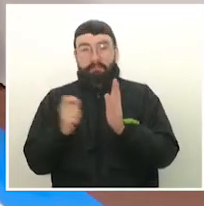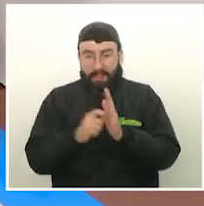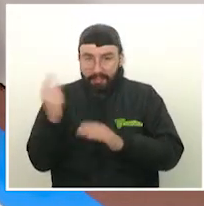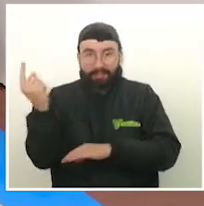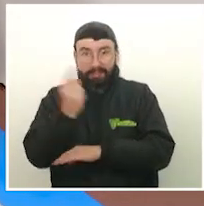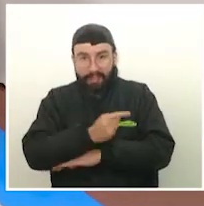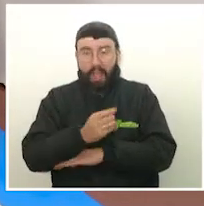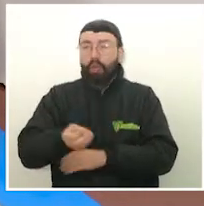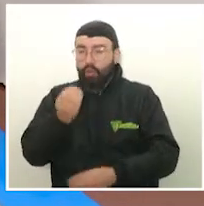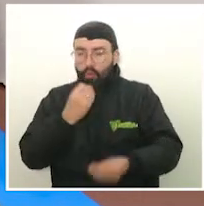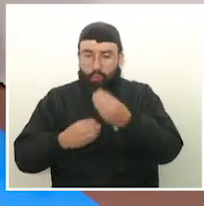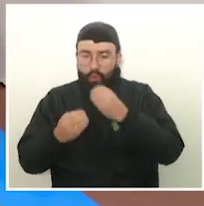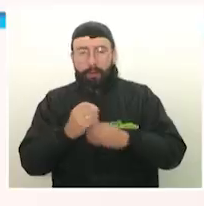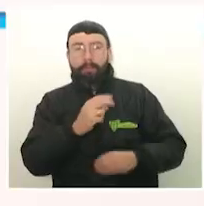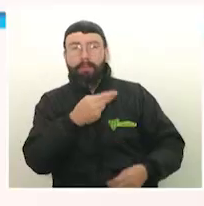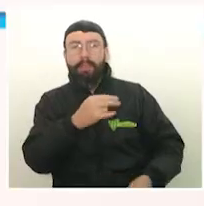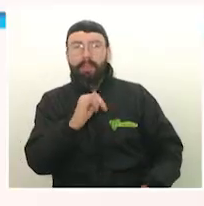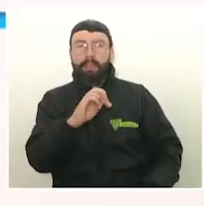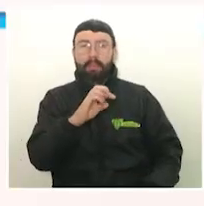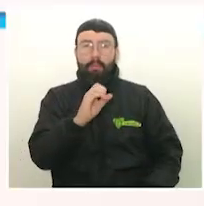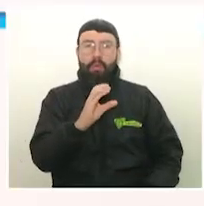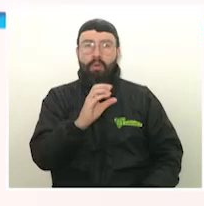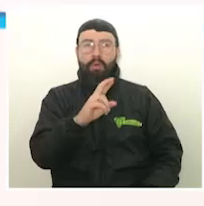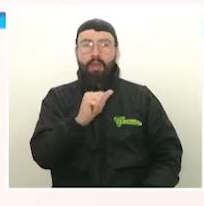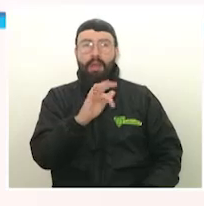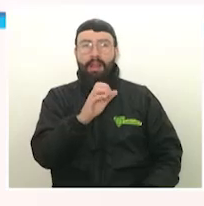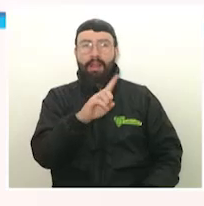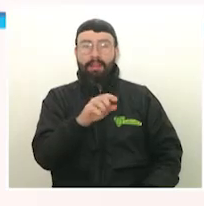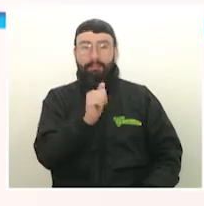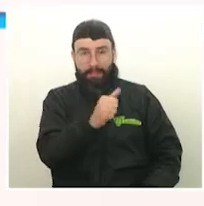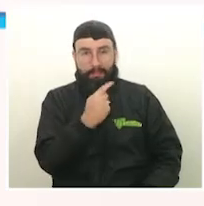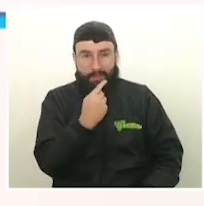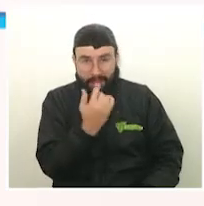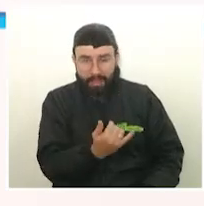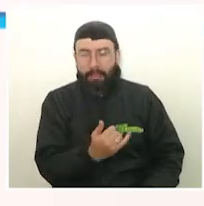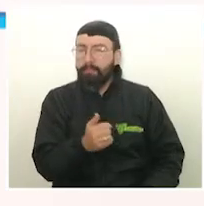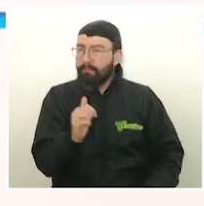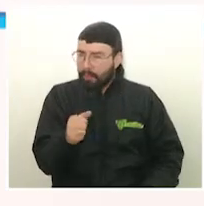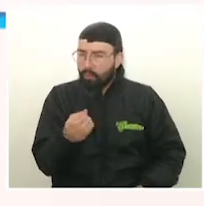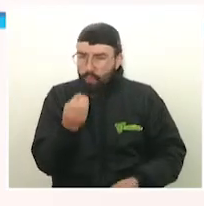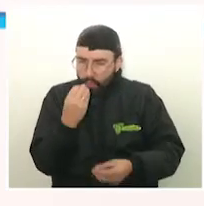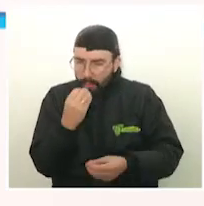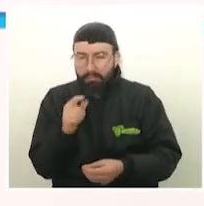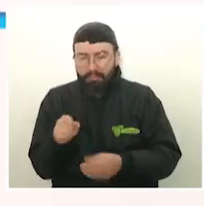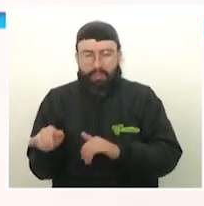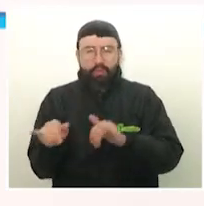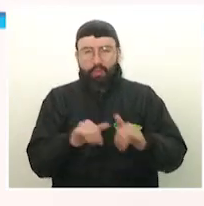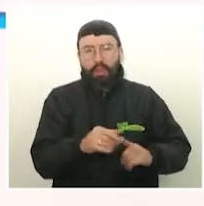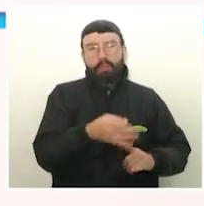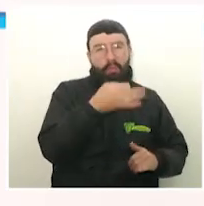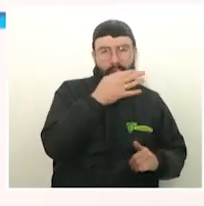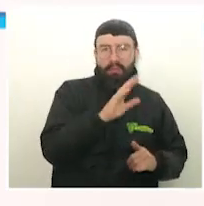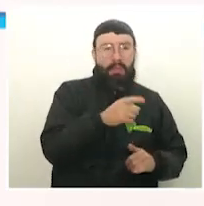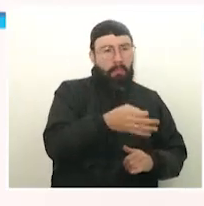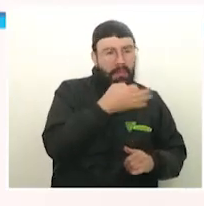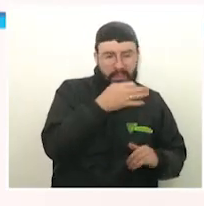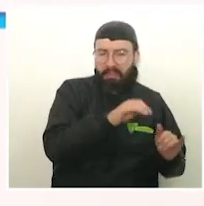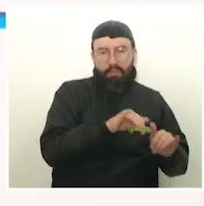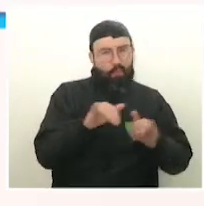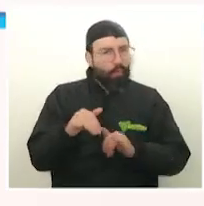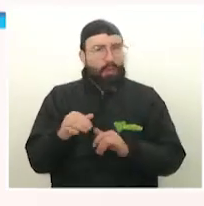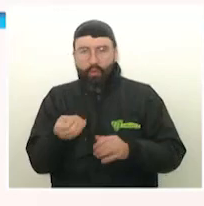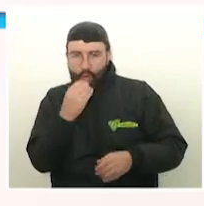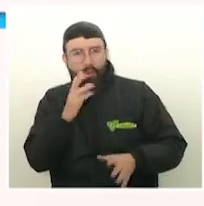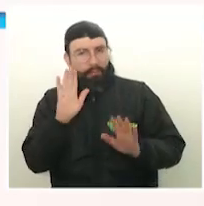Como Hipócrates lo decía, que tu alimento sea tu medicina y tu medicina tu alimento. Es por eso que Queremos seguir en Conexión Vital, educando a